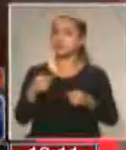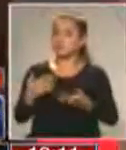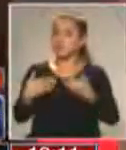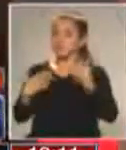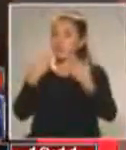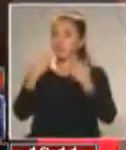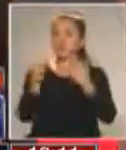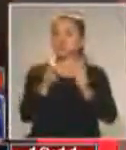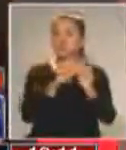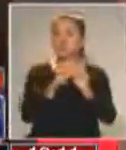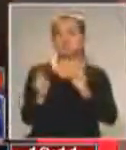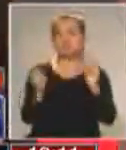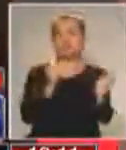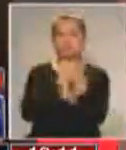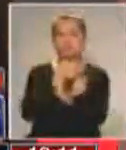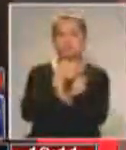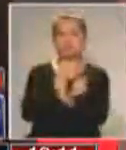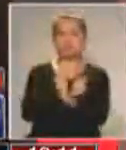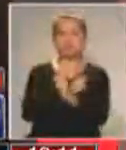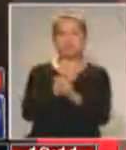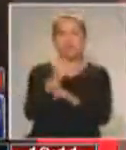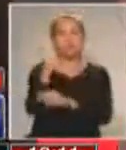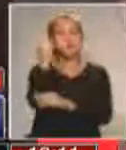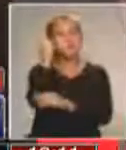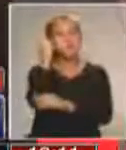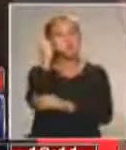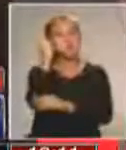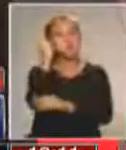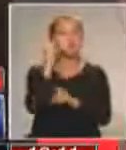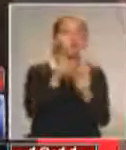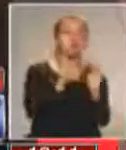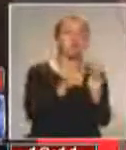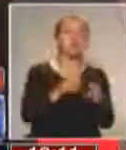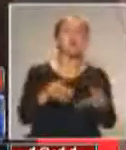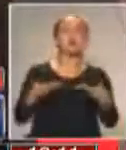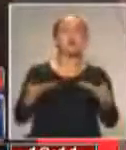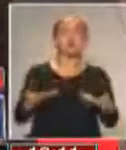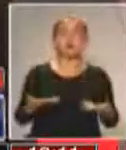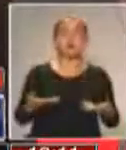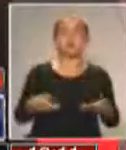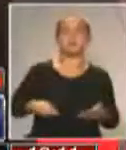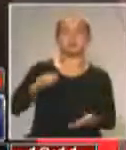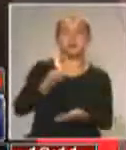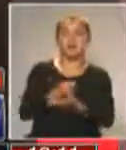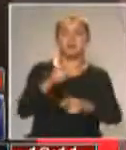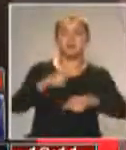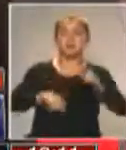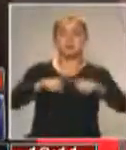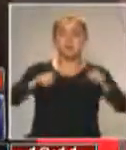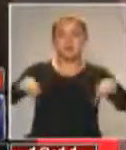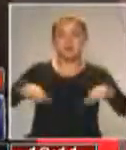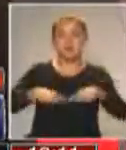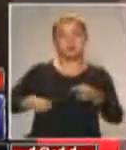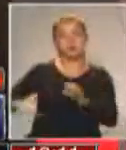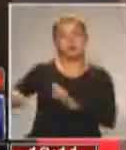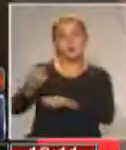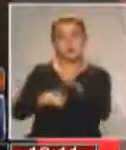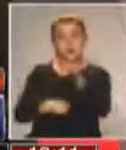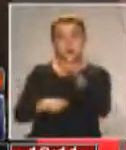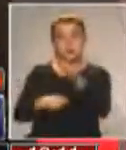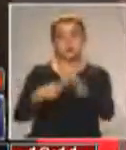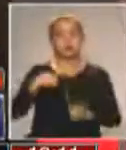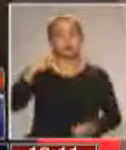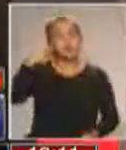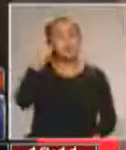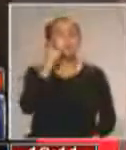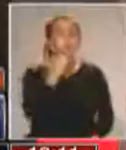hecho la modificación. Ya, por lo tanto, hay una especulación de que se va a hacer y por eso también se compran esos terrenos y se venden. Pero también yo creo que lo rodea